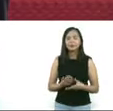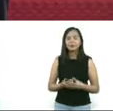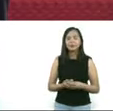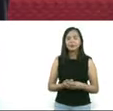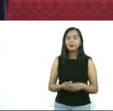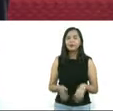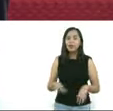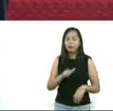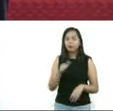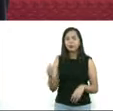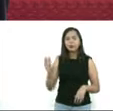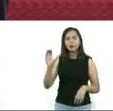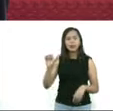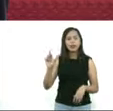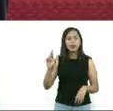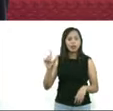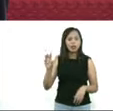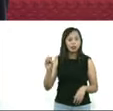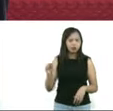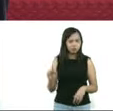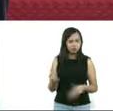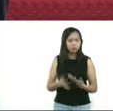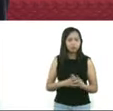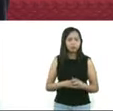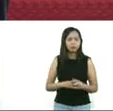de Carlos Navarro del Heraldo.